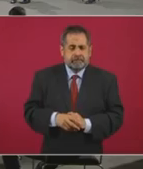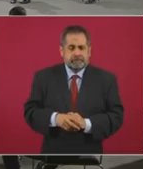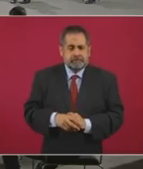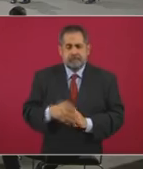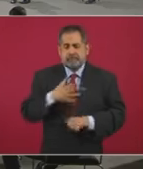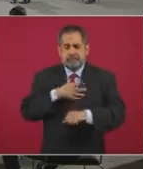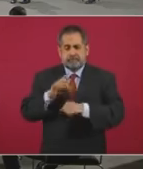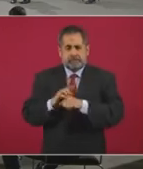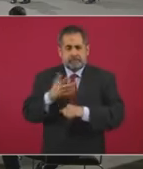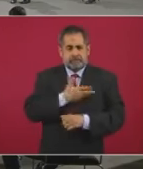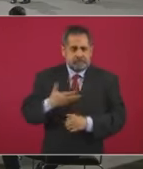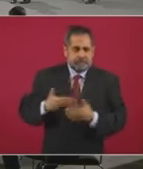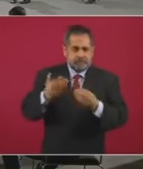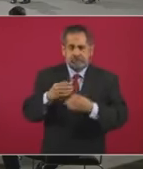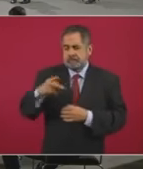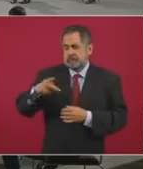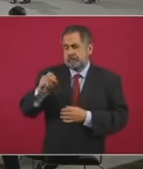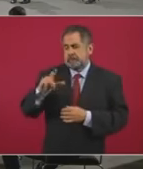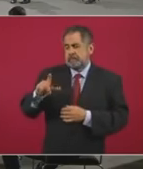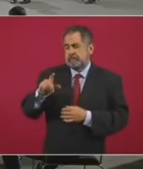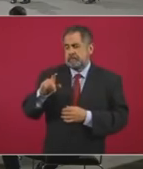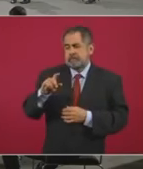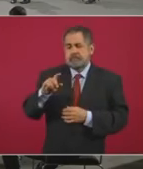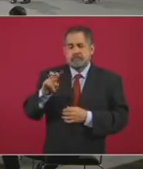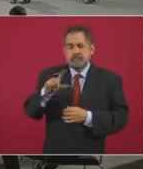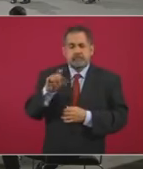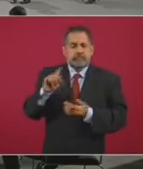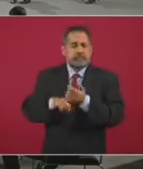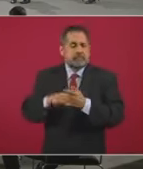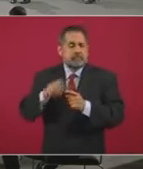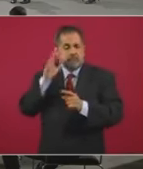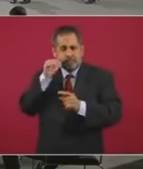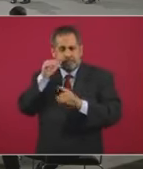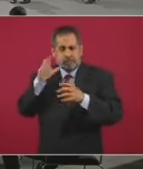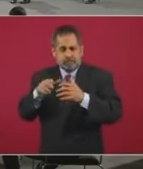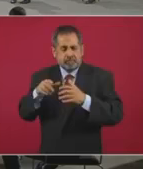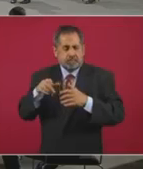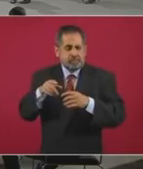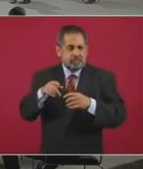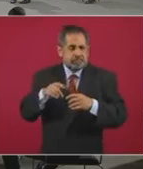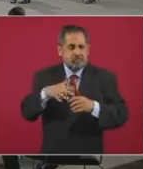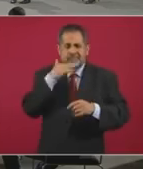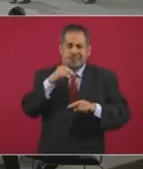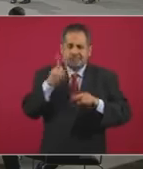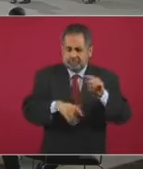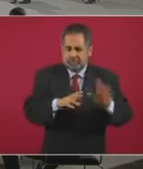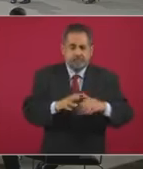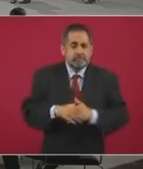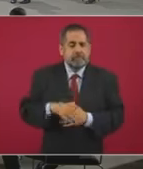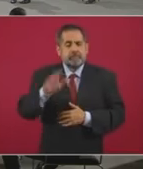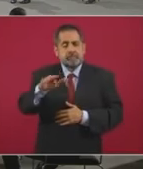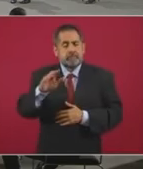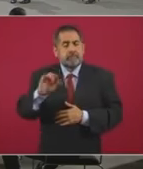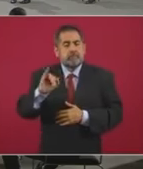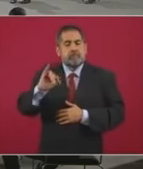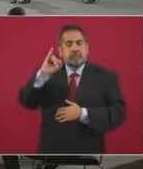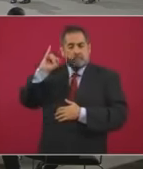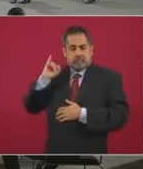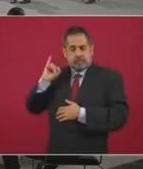Buen día, presidente, funcionarios. Paul Velázquez desde Los Mochis, ni uno más, ni un corrupto más en gobierno. Presidente, el pasado jueves